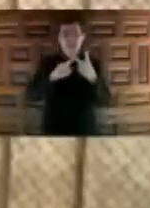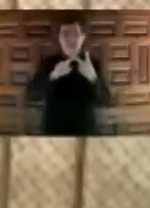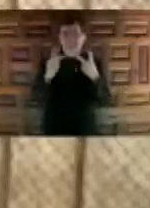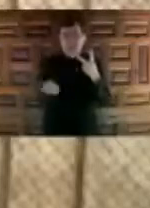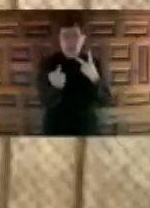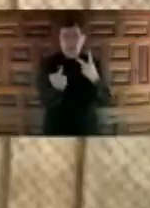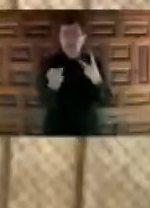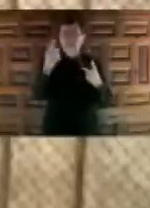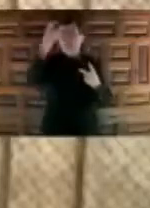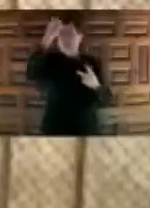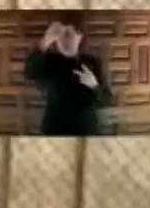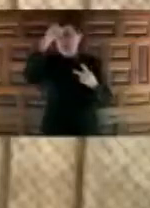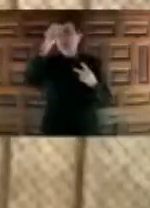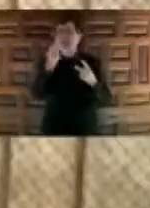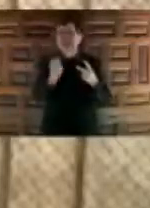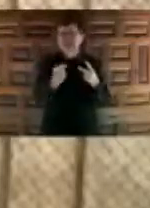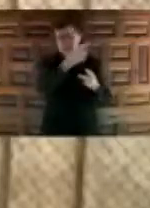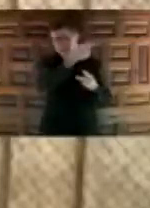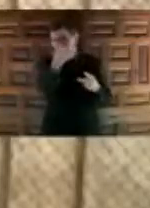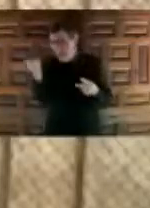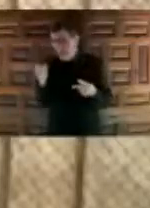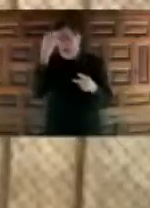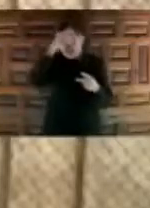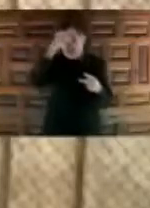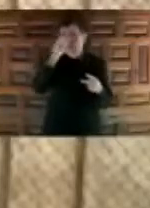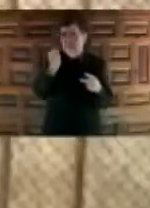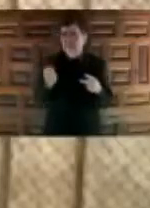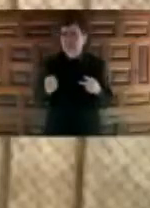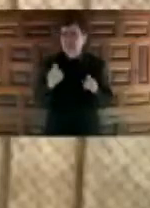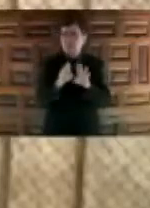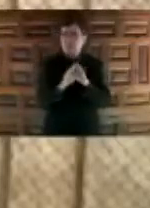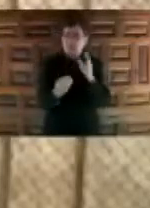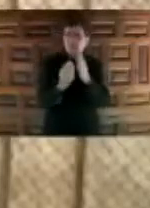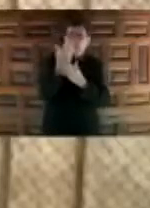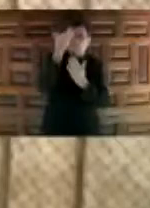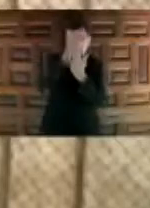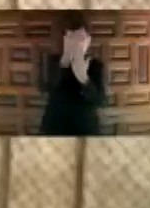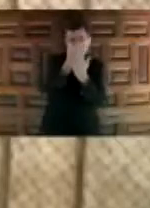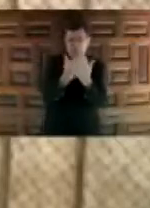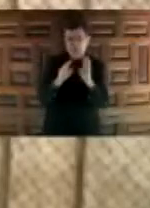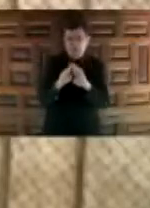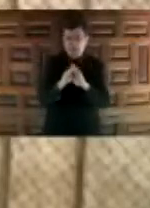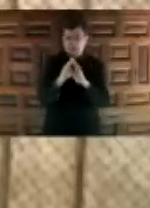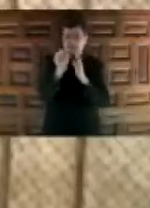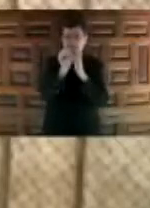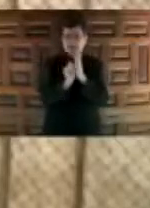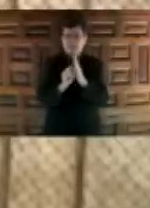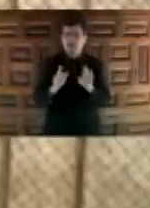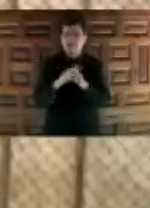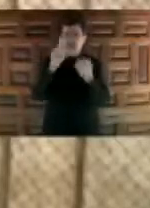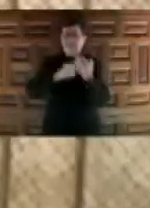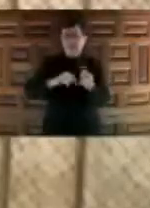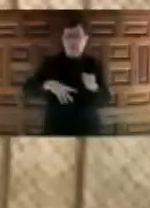pregunta, ¿qué opinión tienen cada uno de ustedes respecto al nuevo esquema de coordinación sistémica,